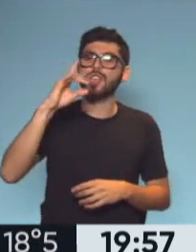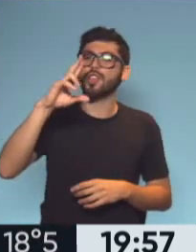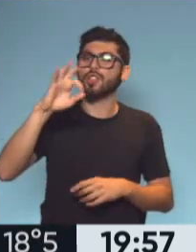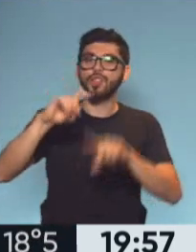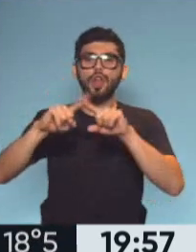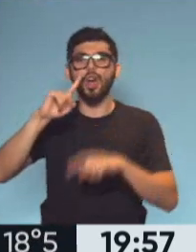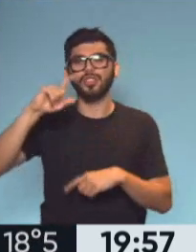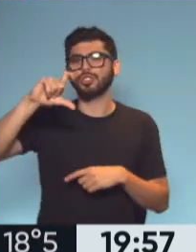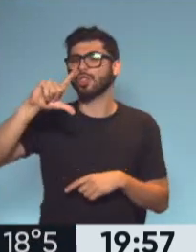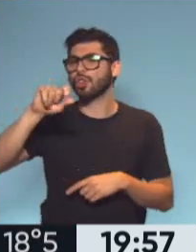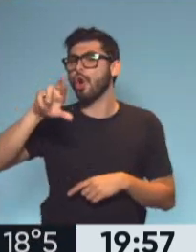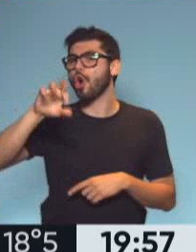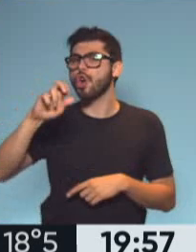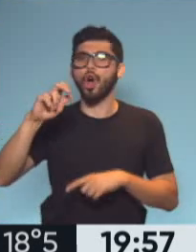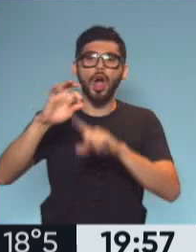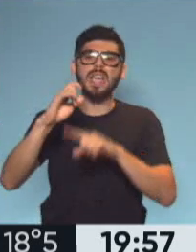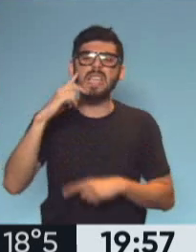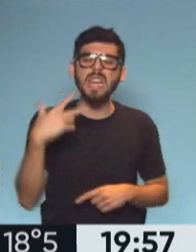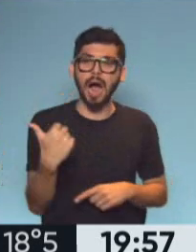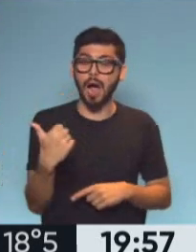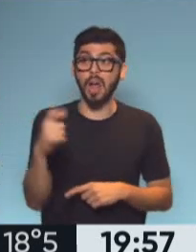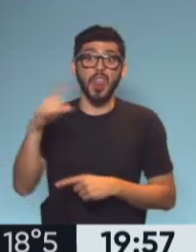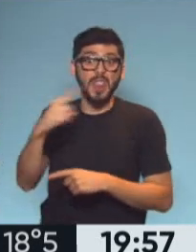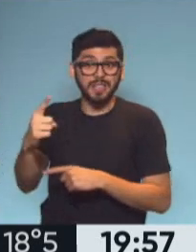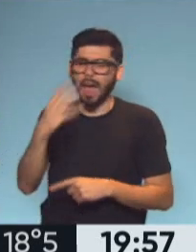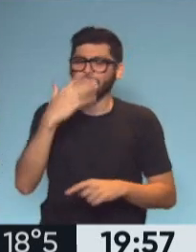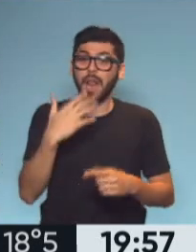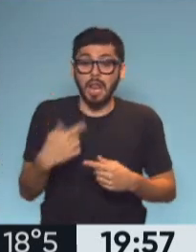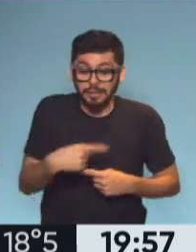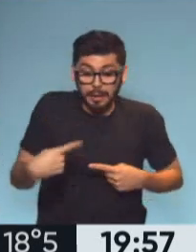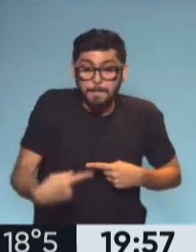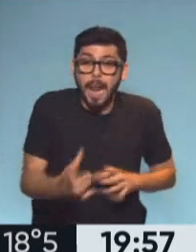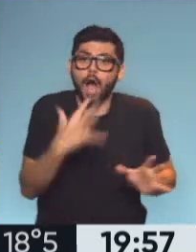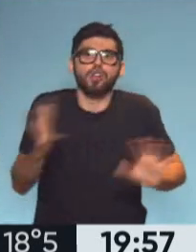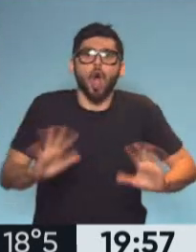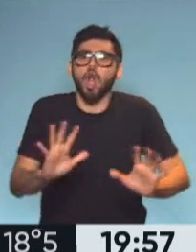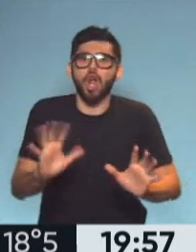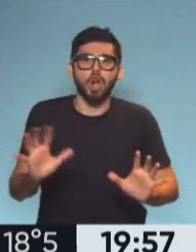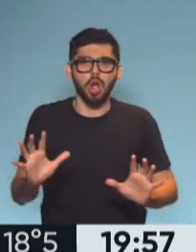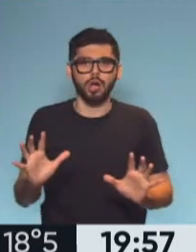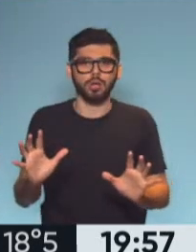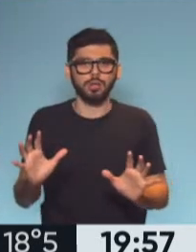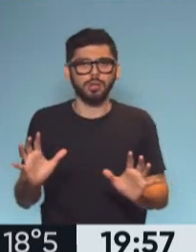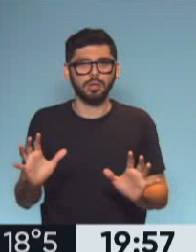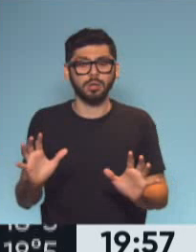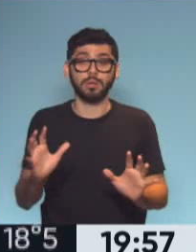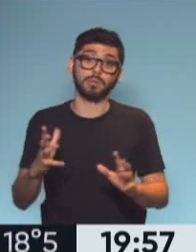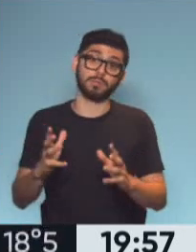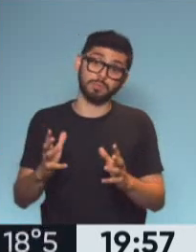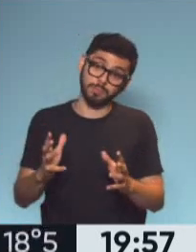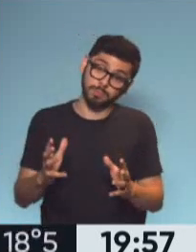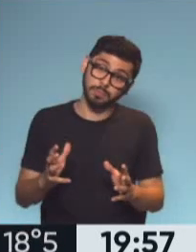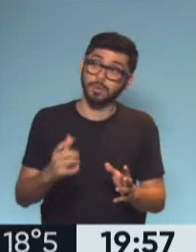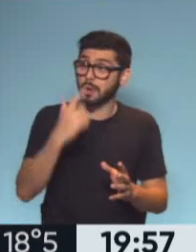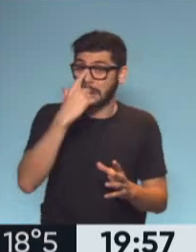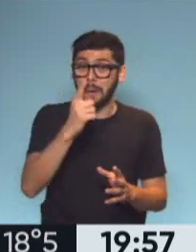los pocos días, pasaron una semanita y dijeron, no, hidroxicloroquina no. Están en un problema. Parece mentira,